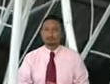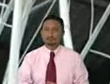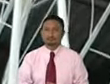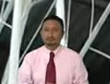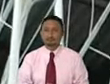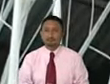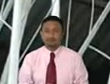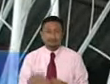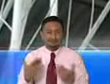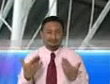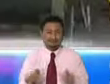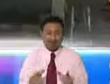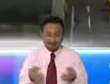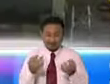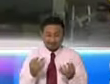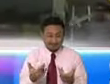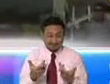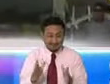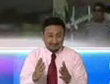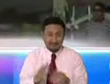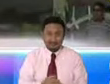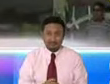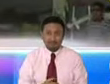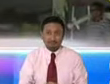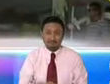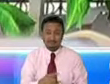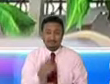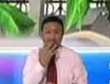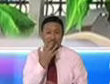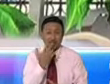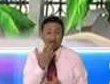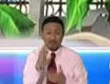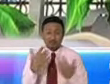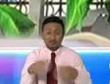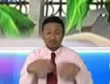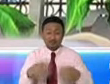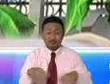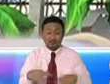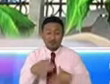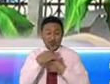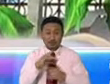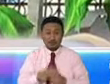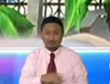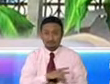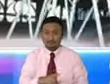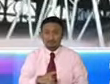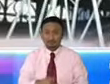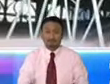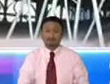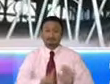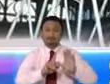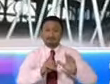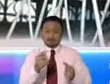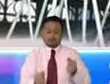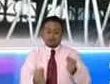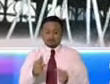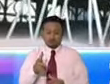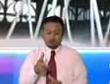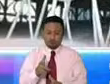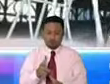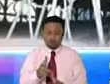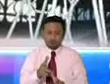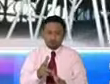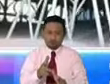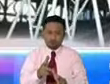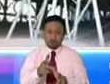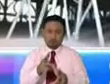Están ya casi listas y sus vibrantes colores cautivan. Se trata de las seis carrozas que serán parte del